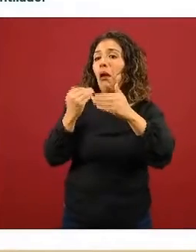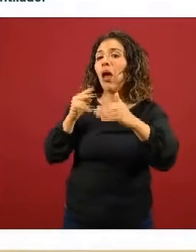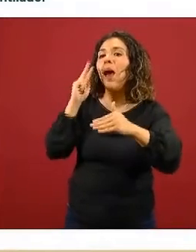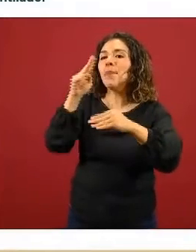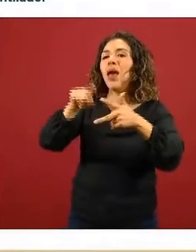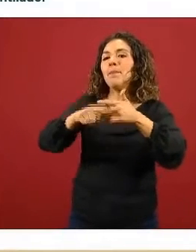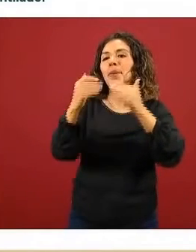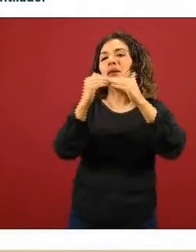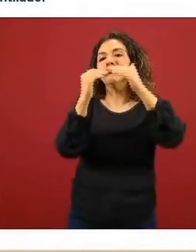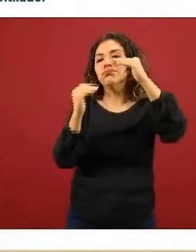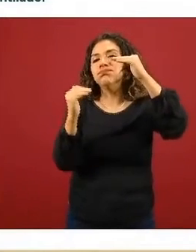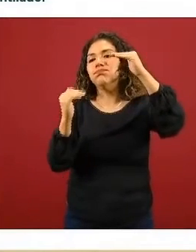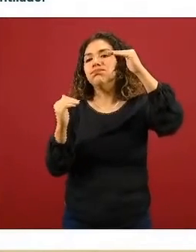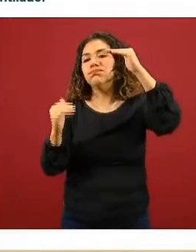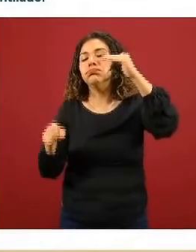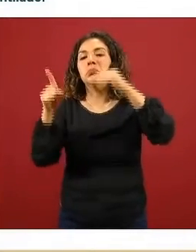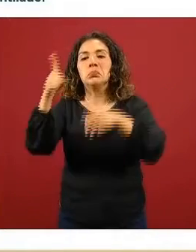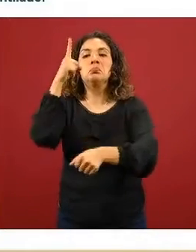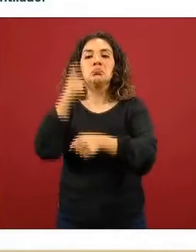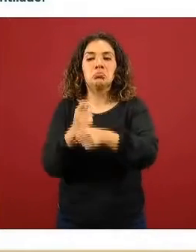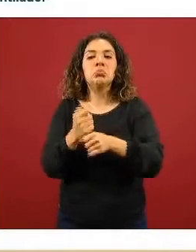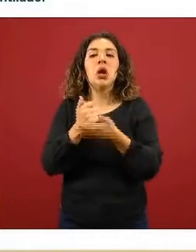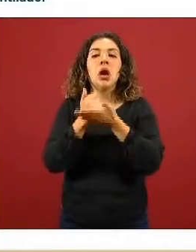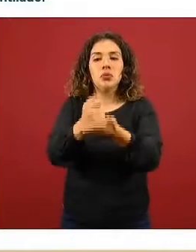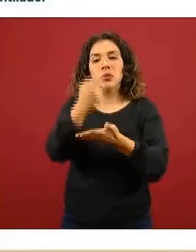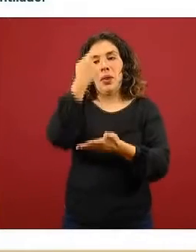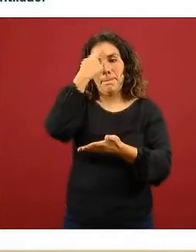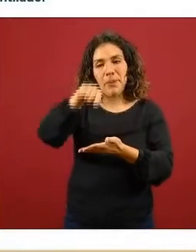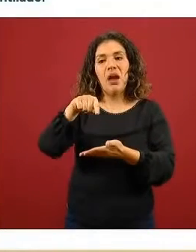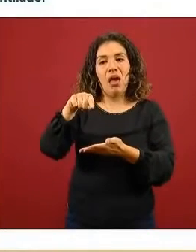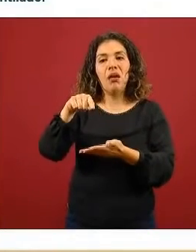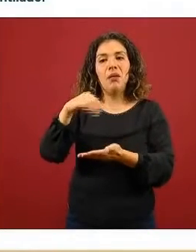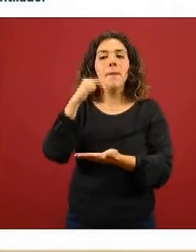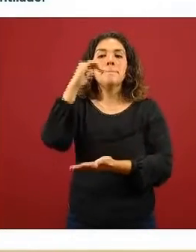este descenso, que además es el que ha contribuido de manera importante al